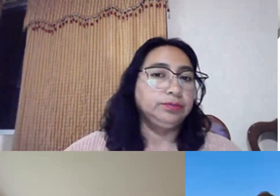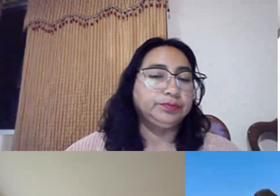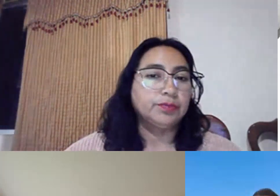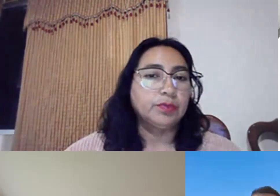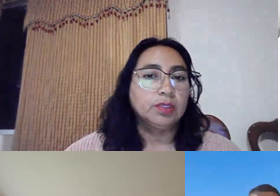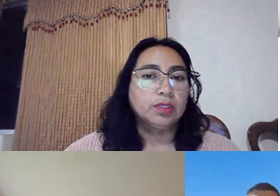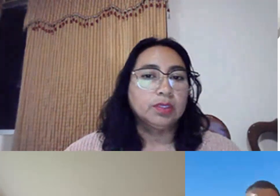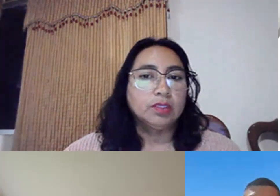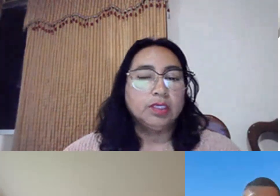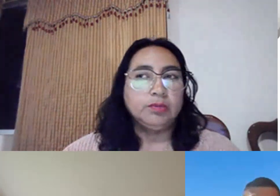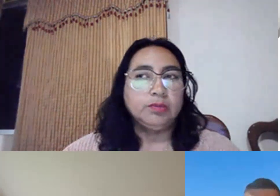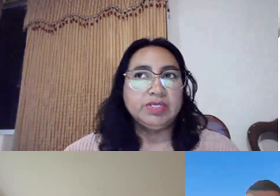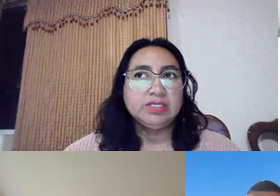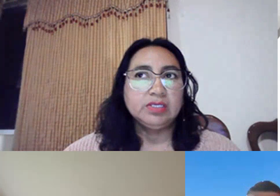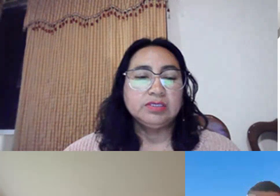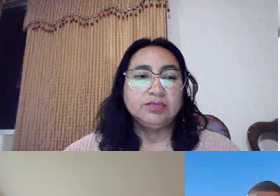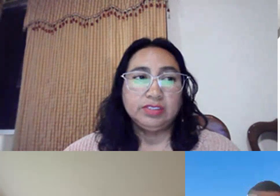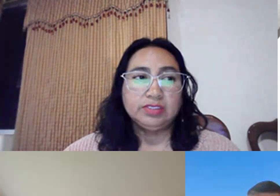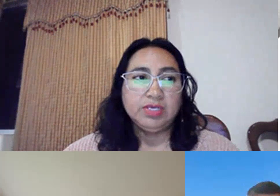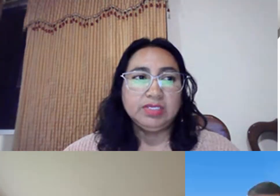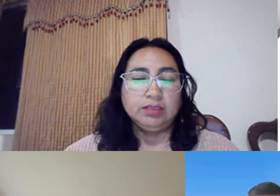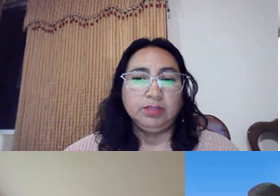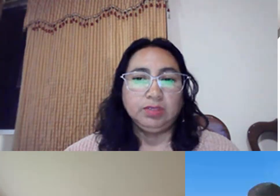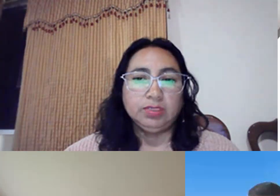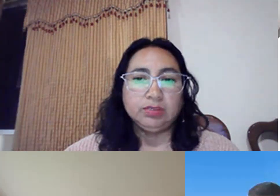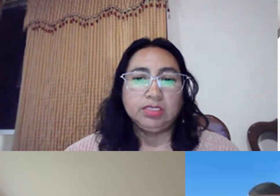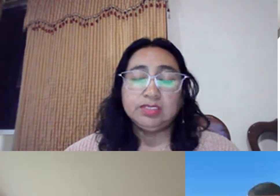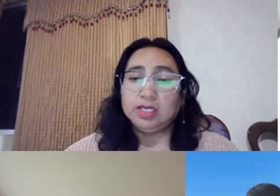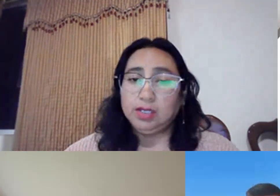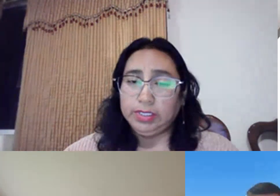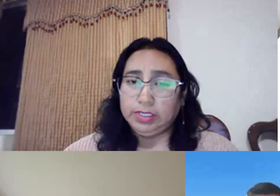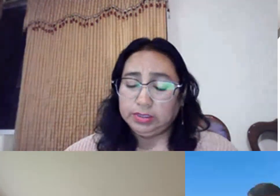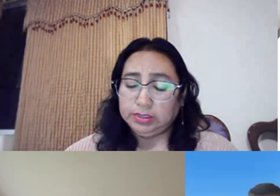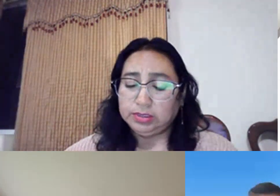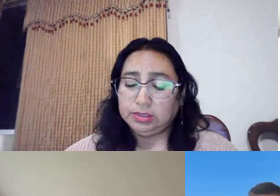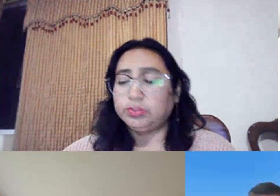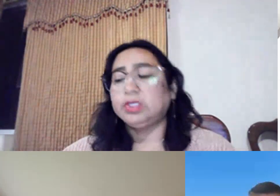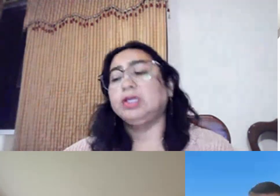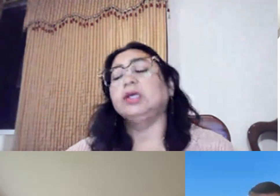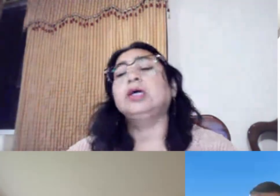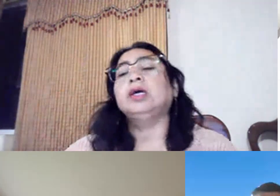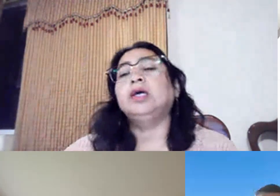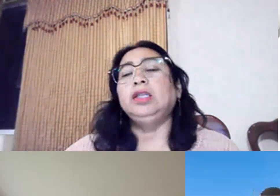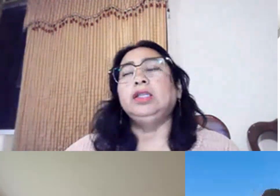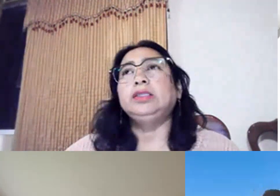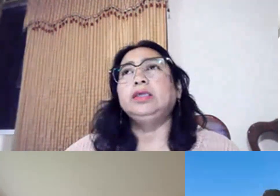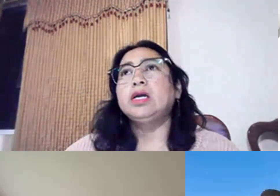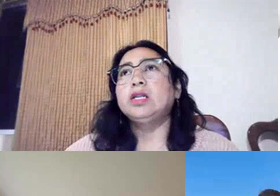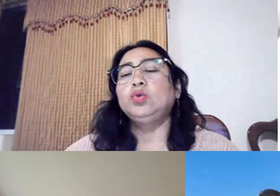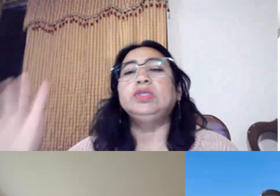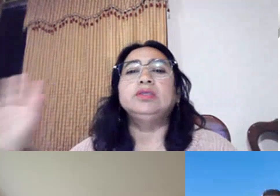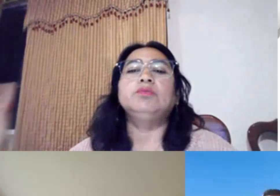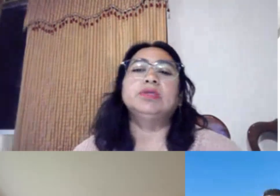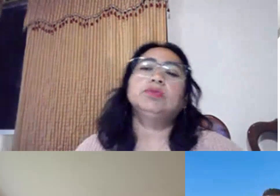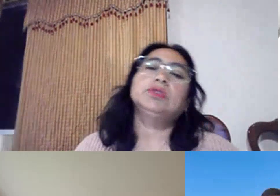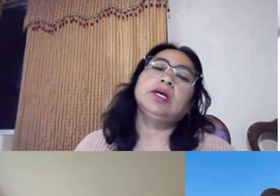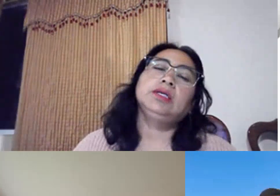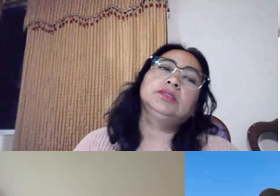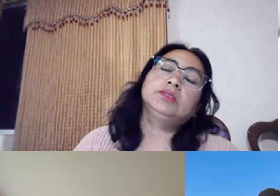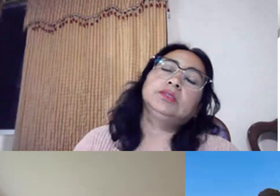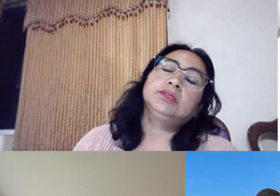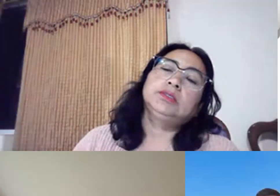evaluación, que me parece que es este fin de semana, ¿no? La evaluación ya se acaba, ya tenemos ya el día lunes, ya